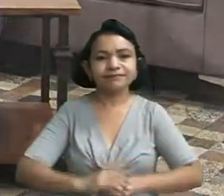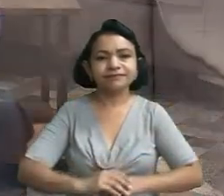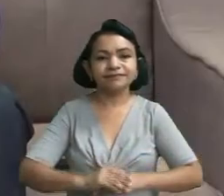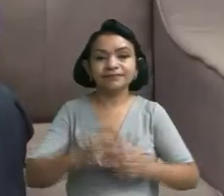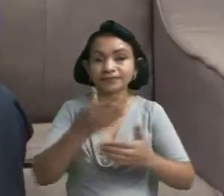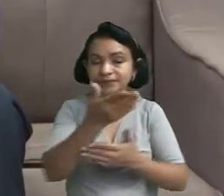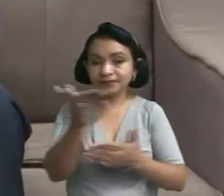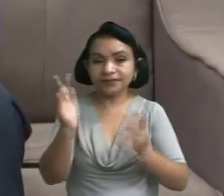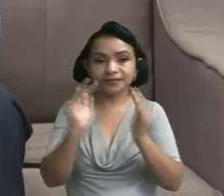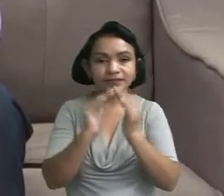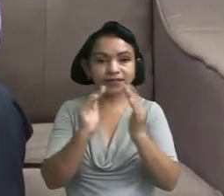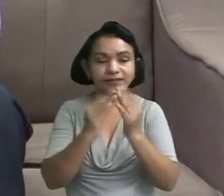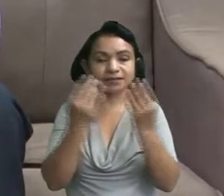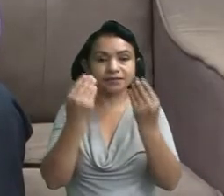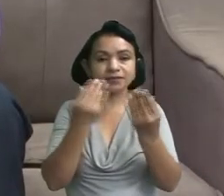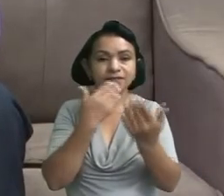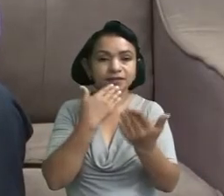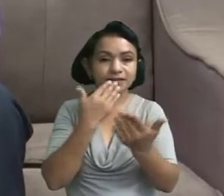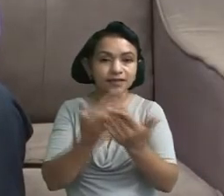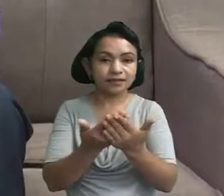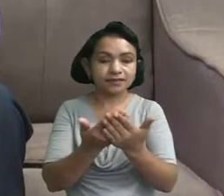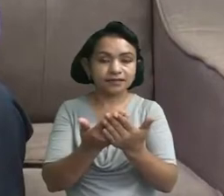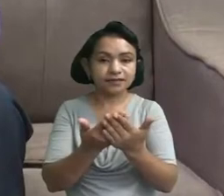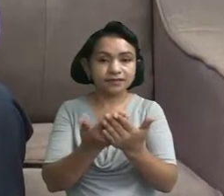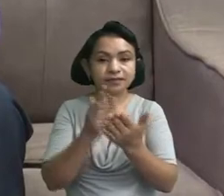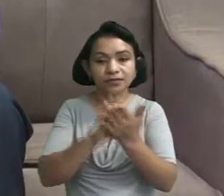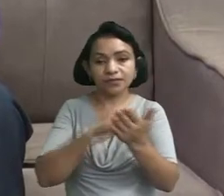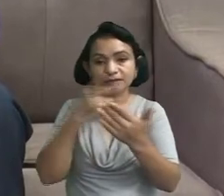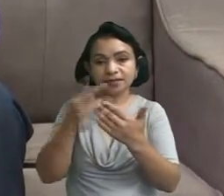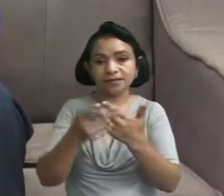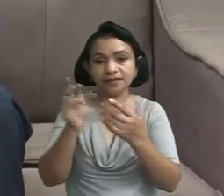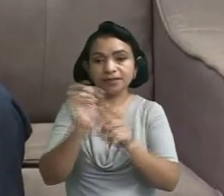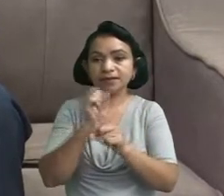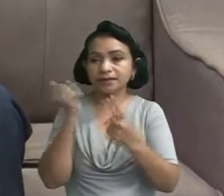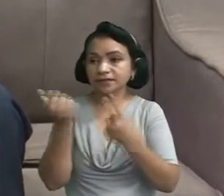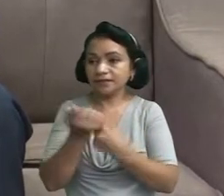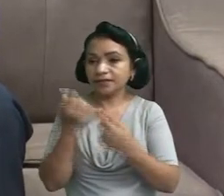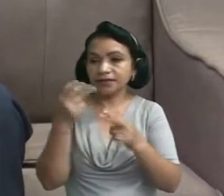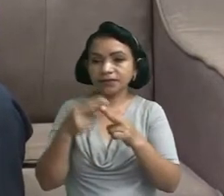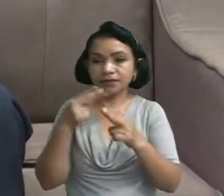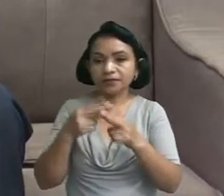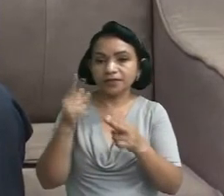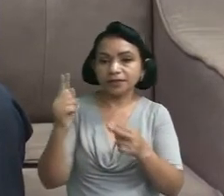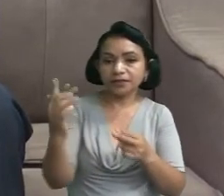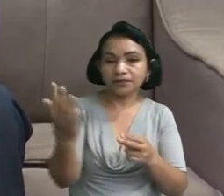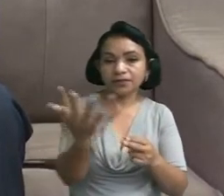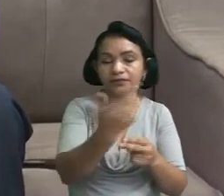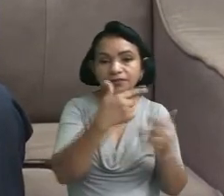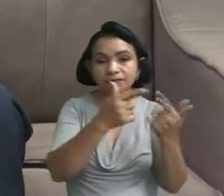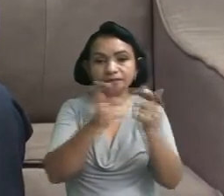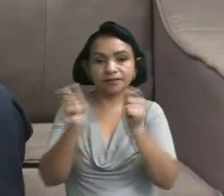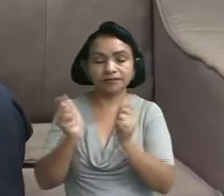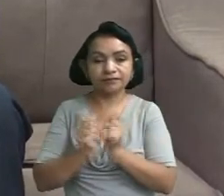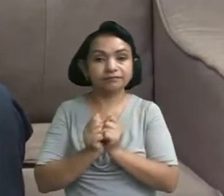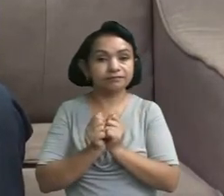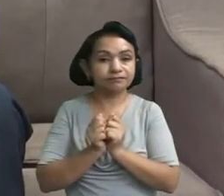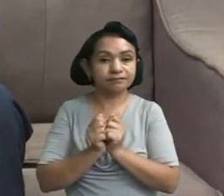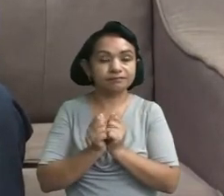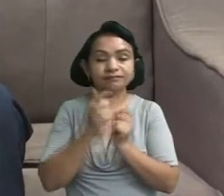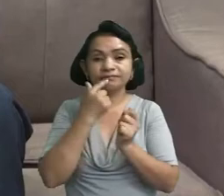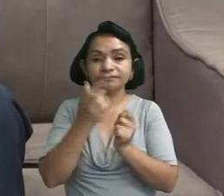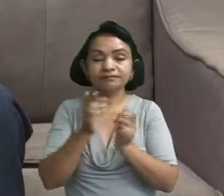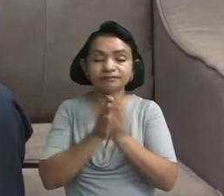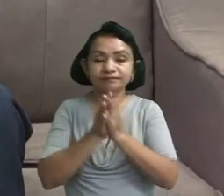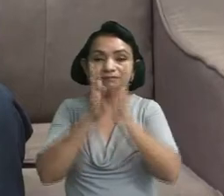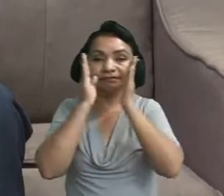Y a usted que está en su hogar, muchísimas gracias por habernos acompañado en su programa desde el Parlamento. A nombre de todo el equipo que hace posible la transmisión de este programa, le invitamos a que